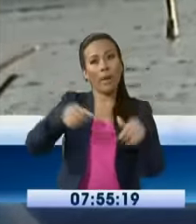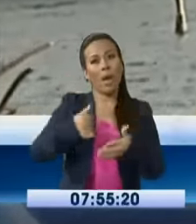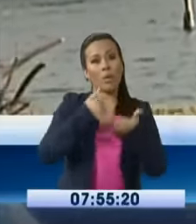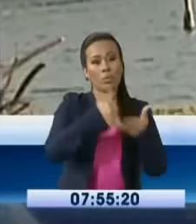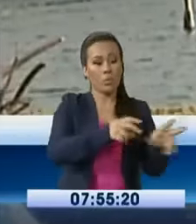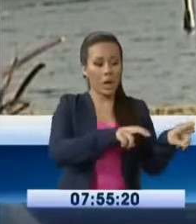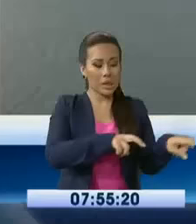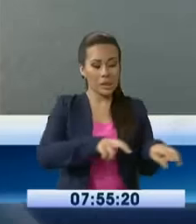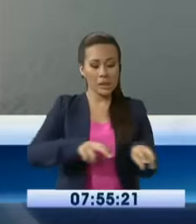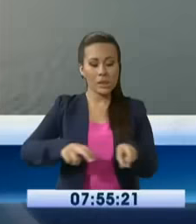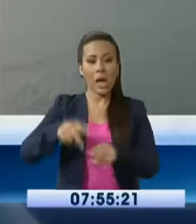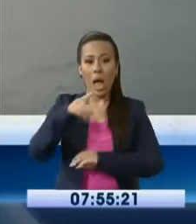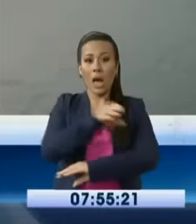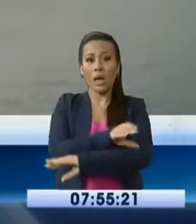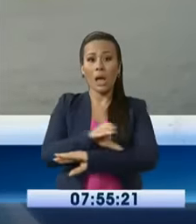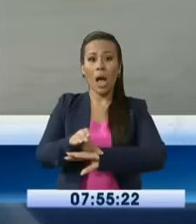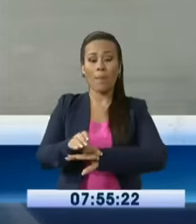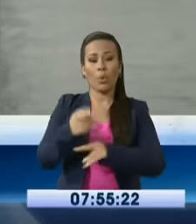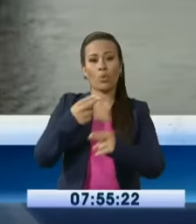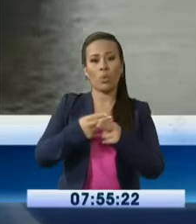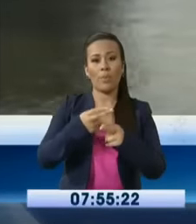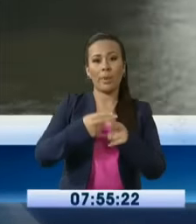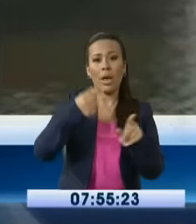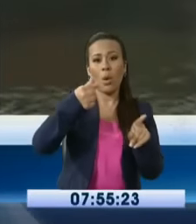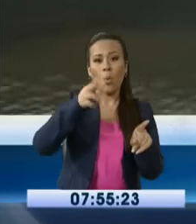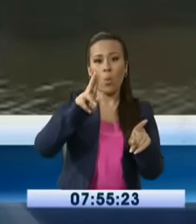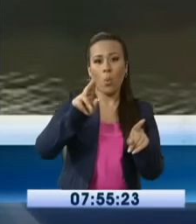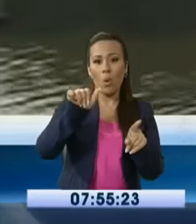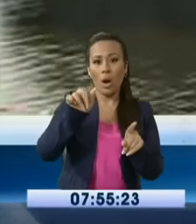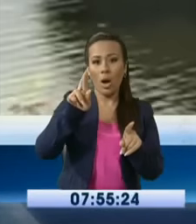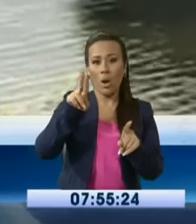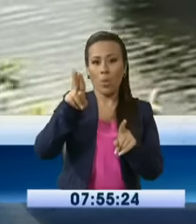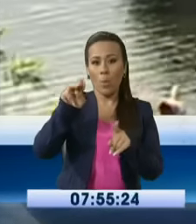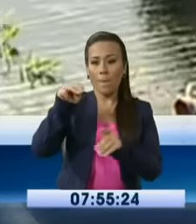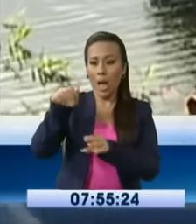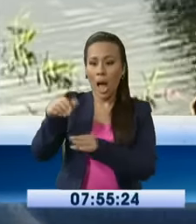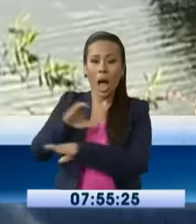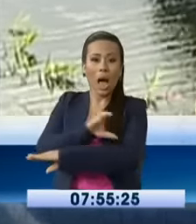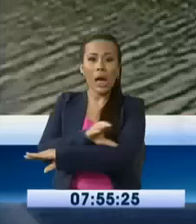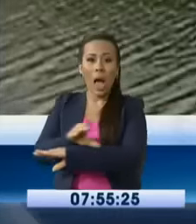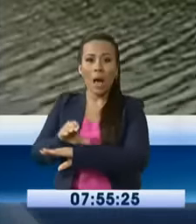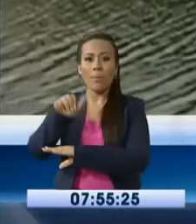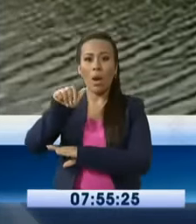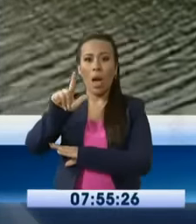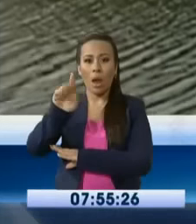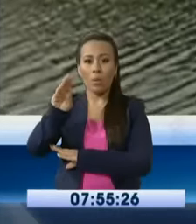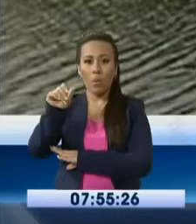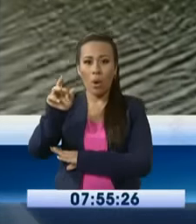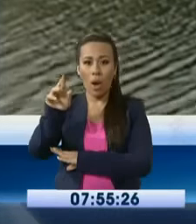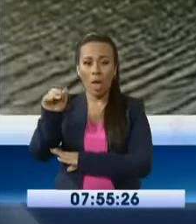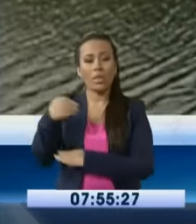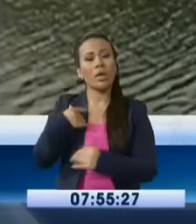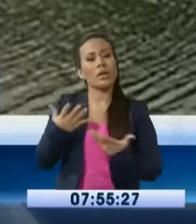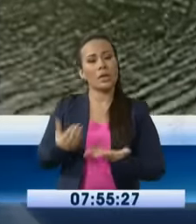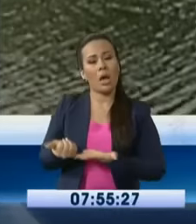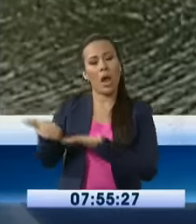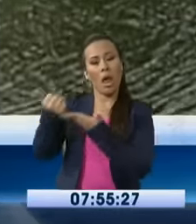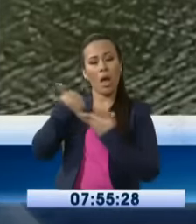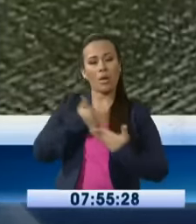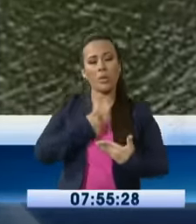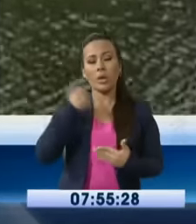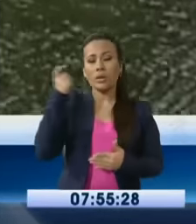de Guarumal y Alborada remojan sus deseos de que la situación les mejore.